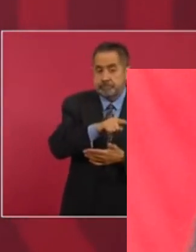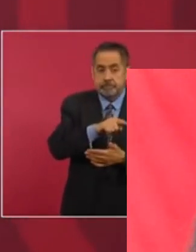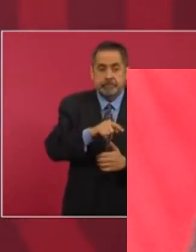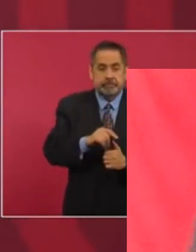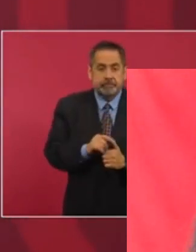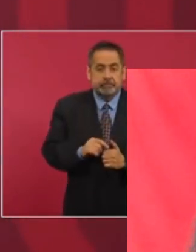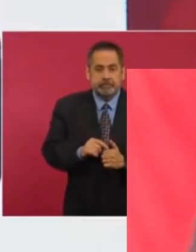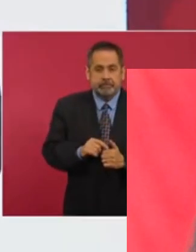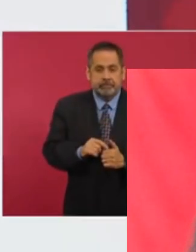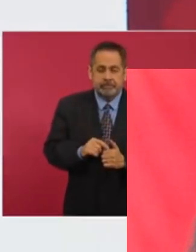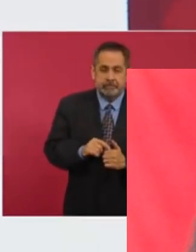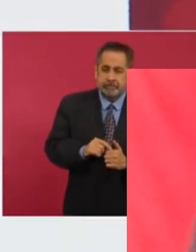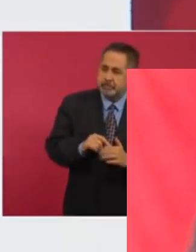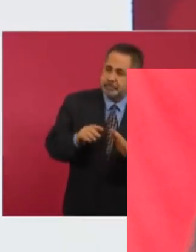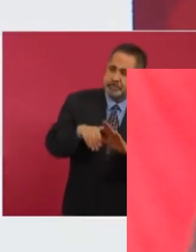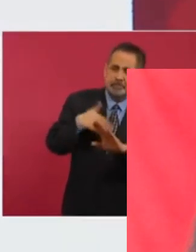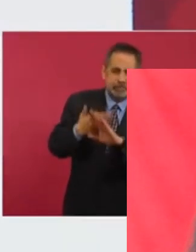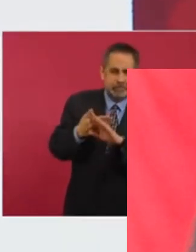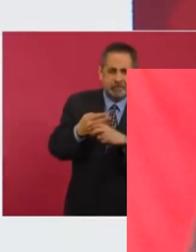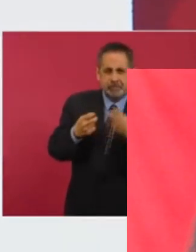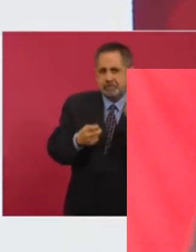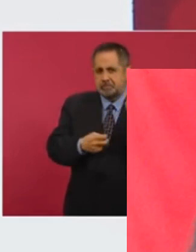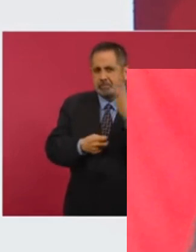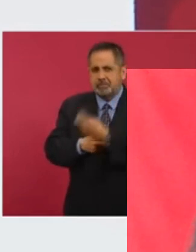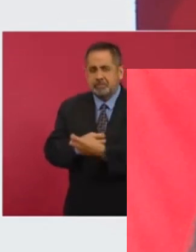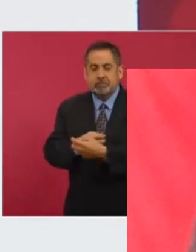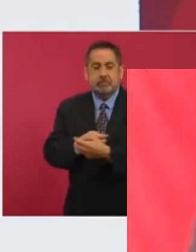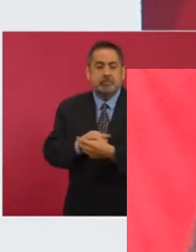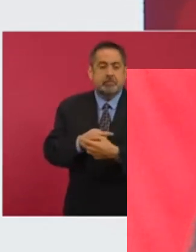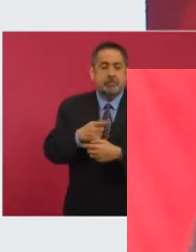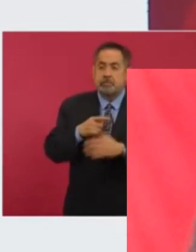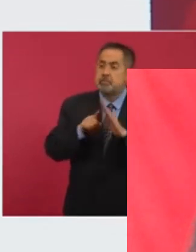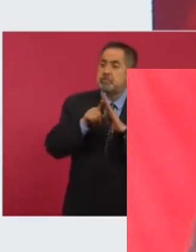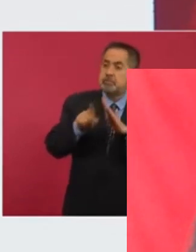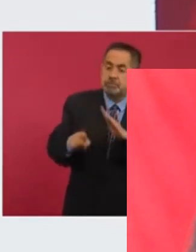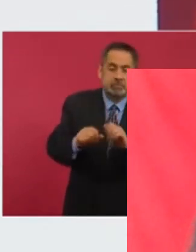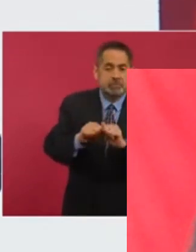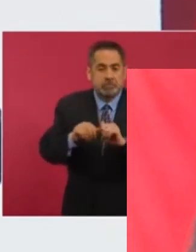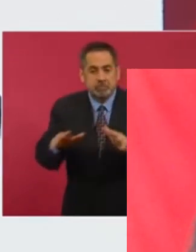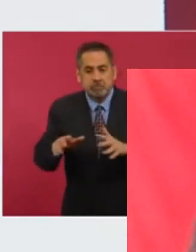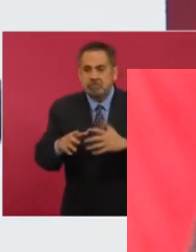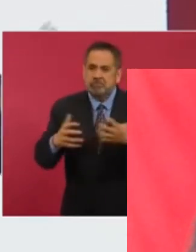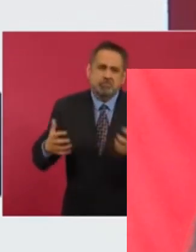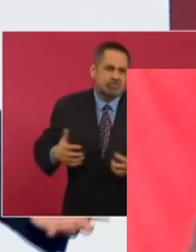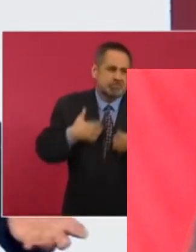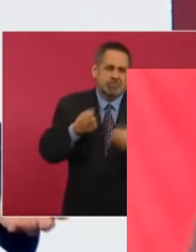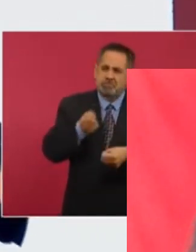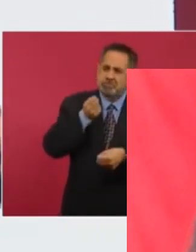de golpes y de tirar bombas y de agredir